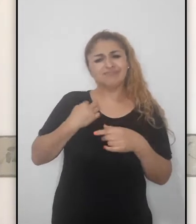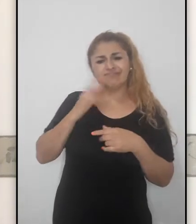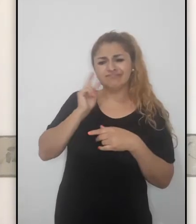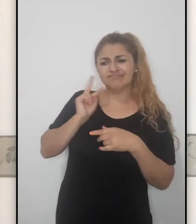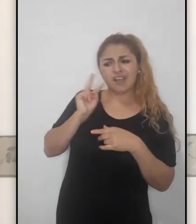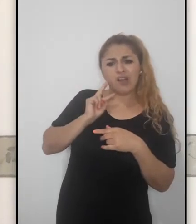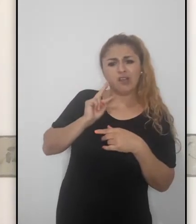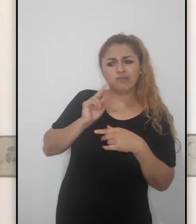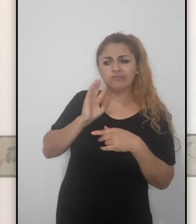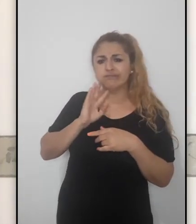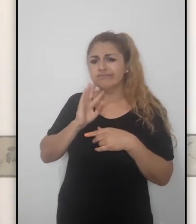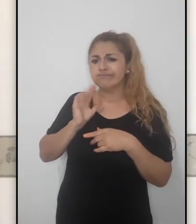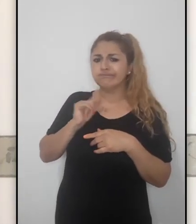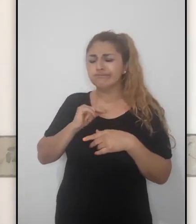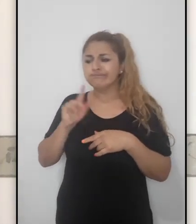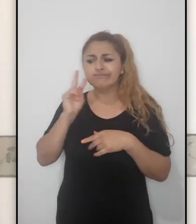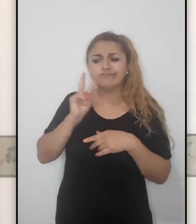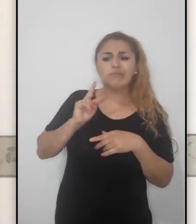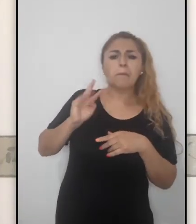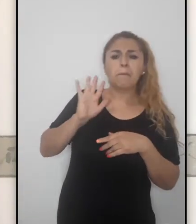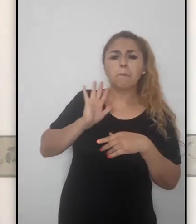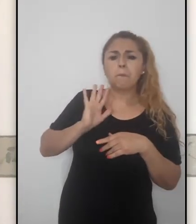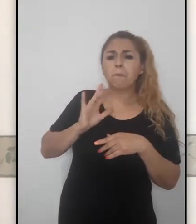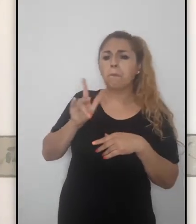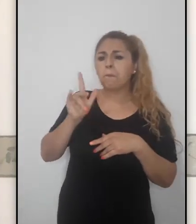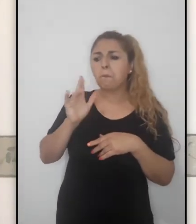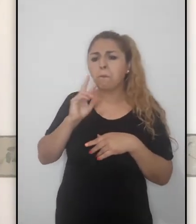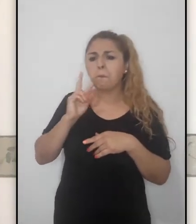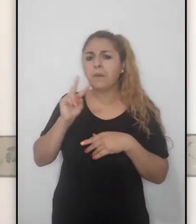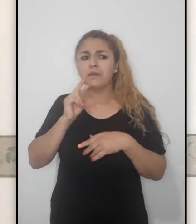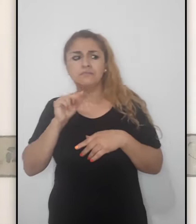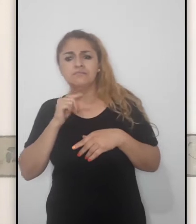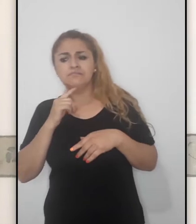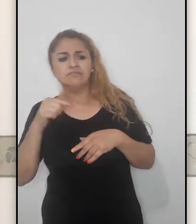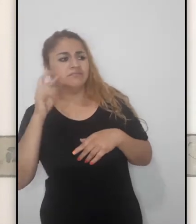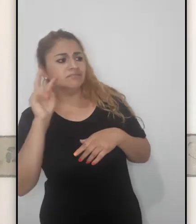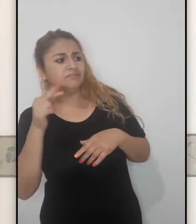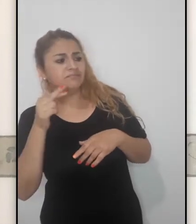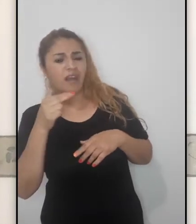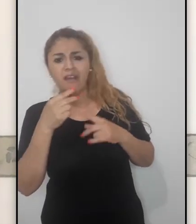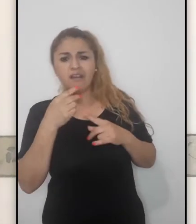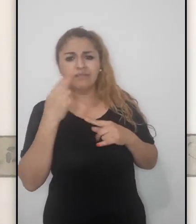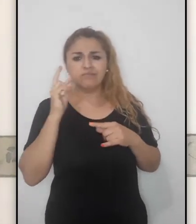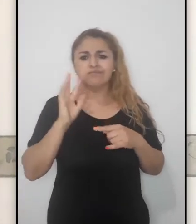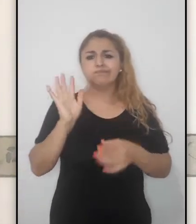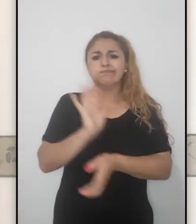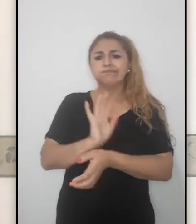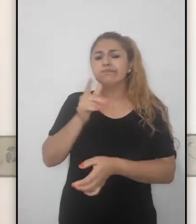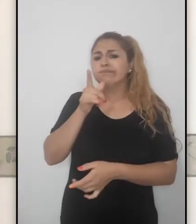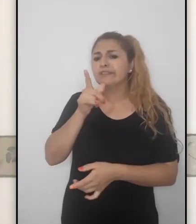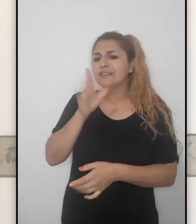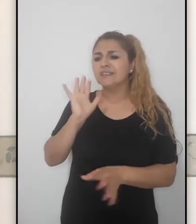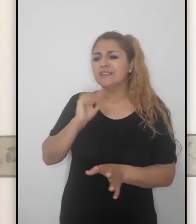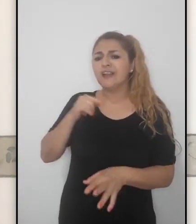algo distinto de acuerdo a dónde estés posicionado cómo lo mires vas a ver una